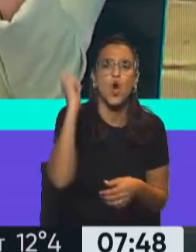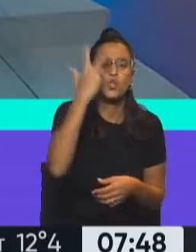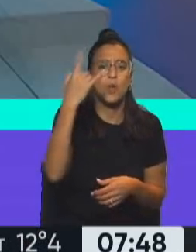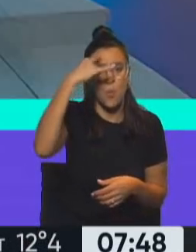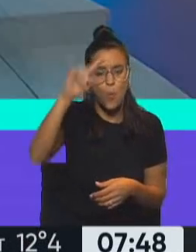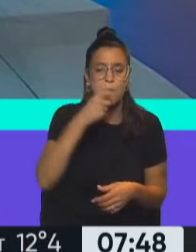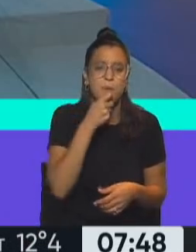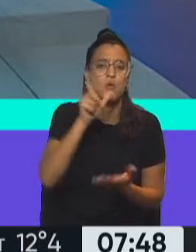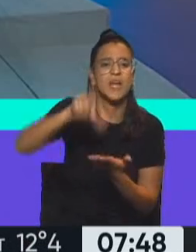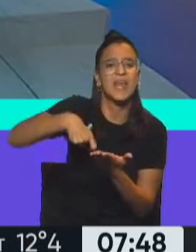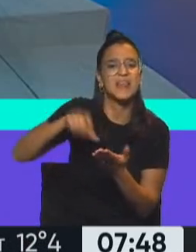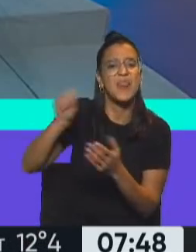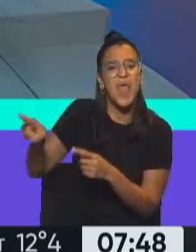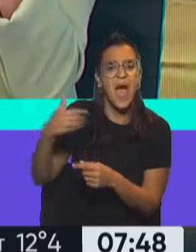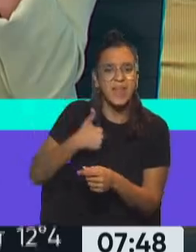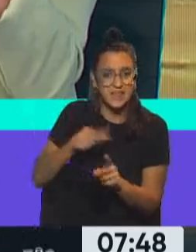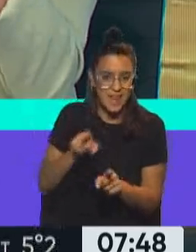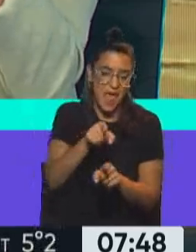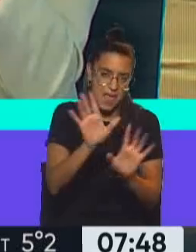por ejemplo con tu Tarjeta de Crédito Argentina